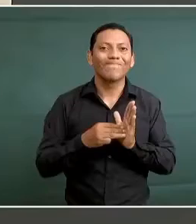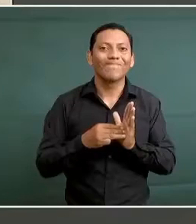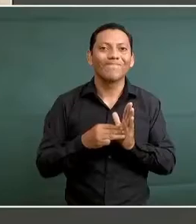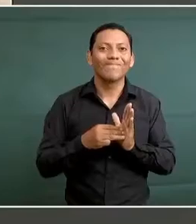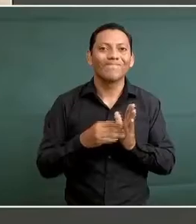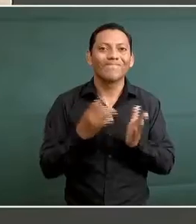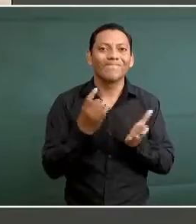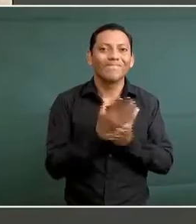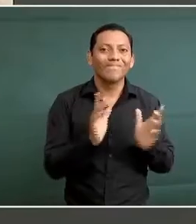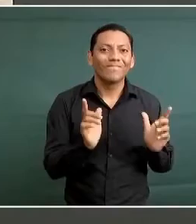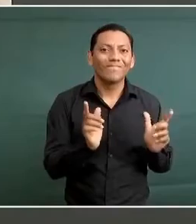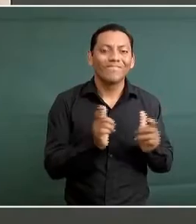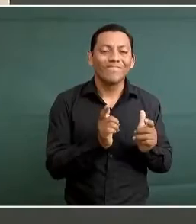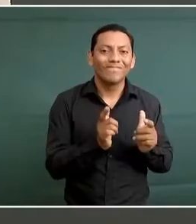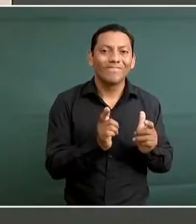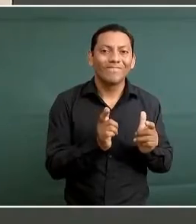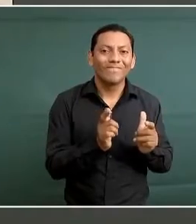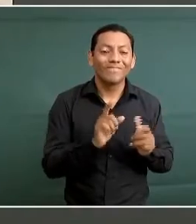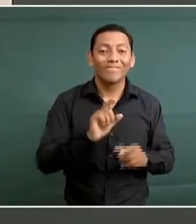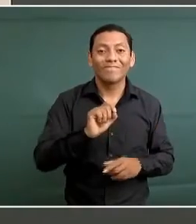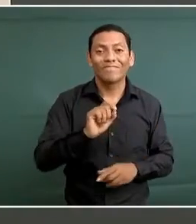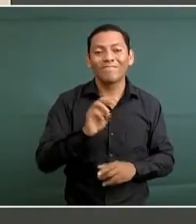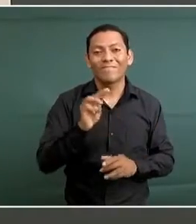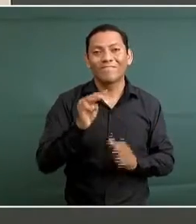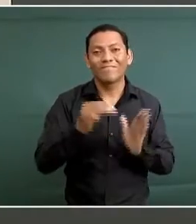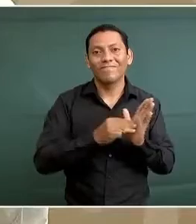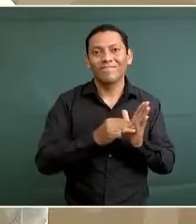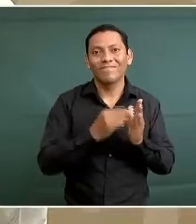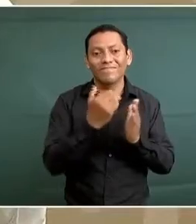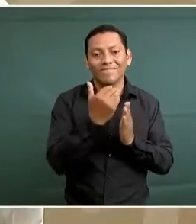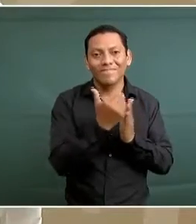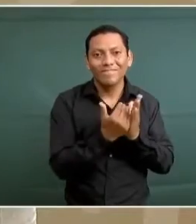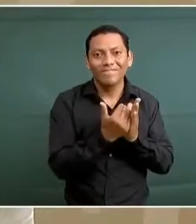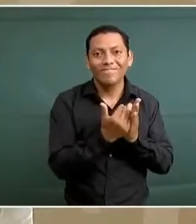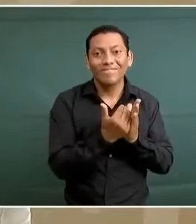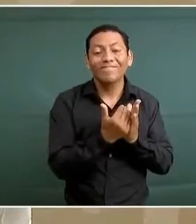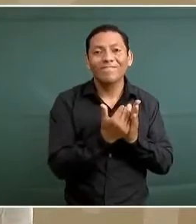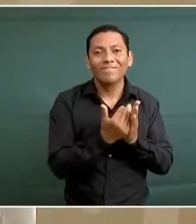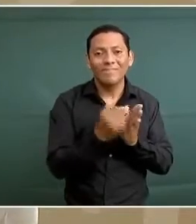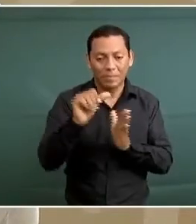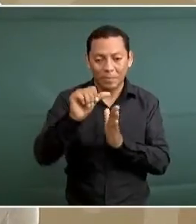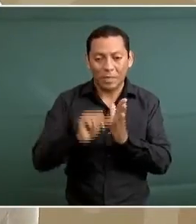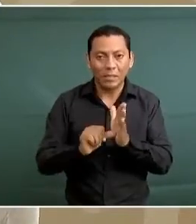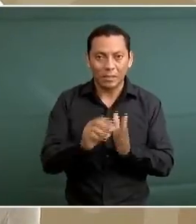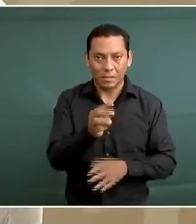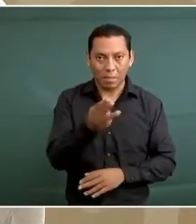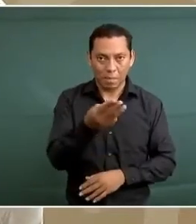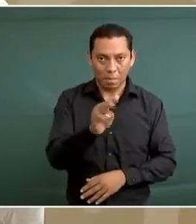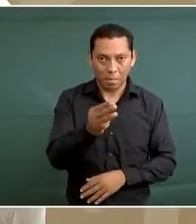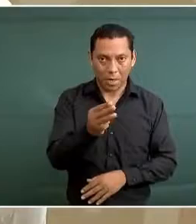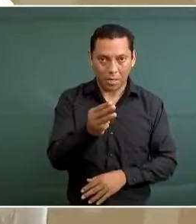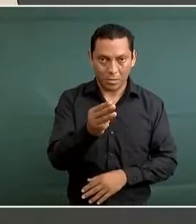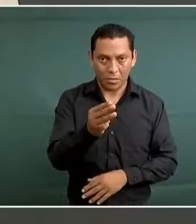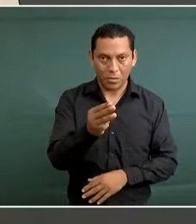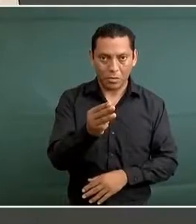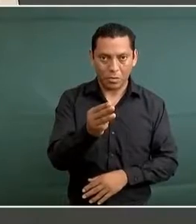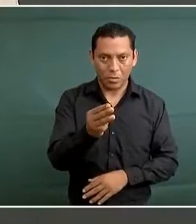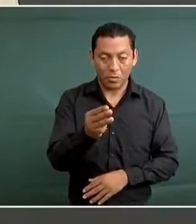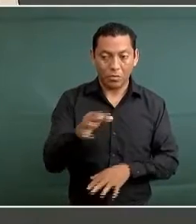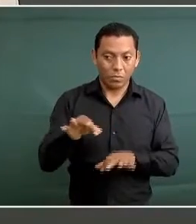con menos de 20 millones en el seguro en mayo los técnicos